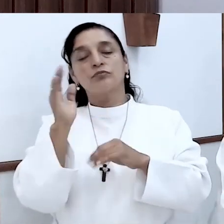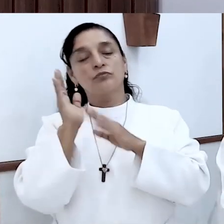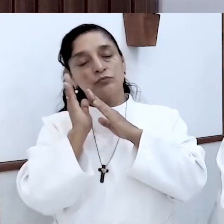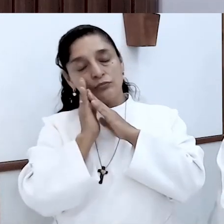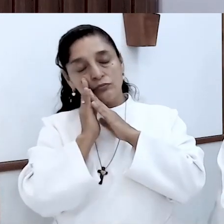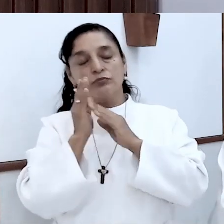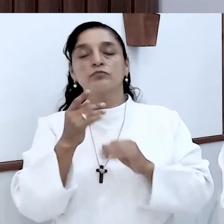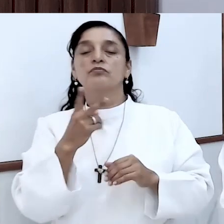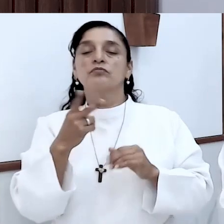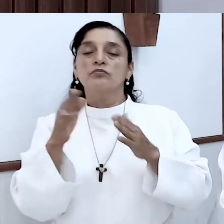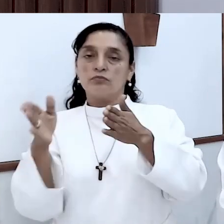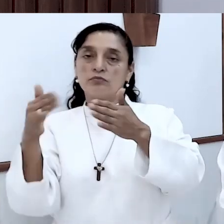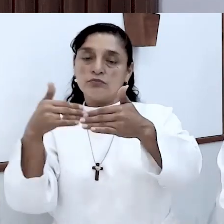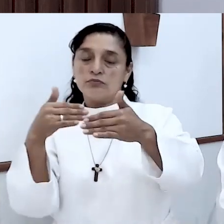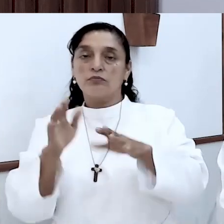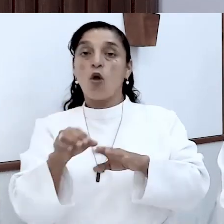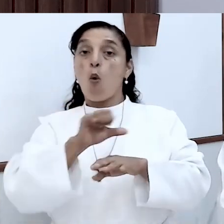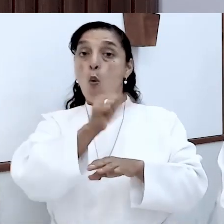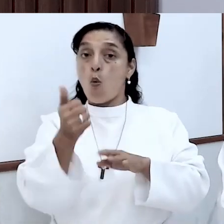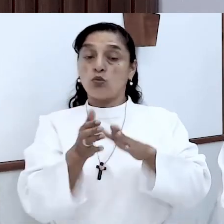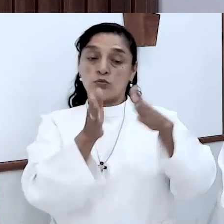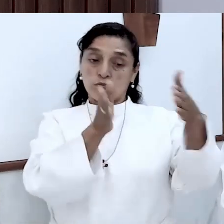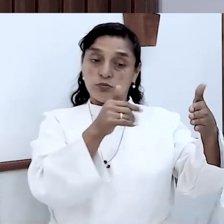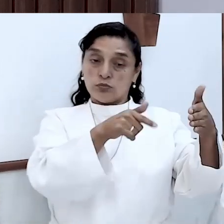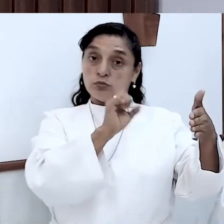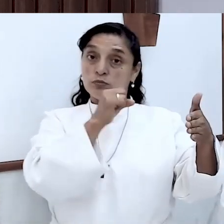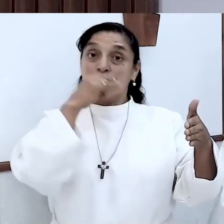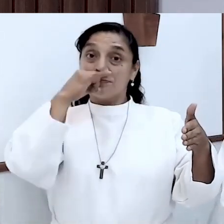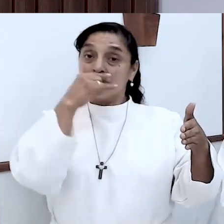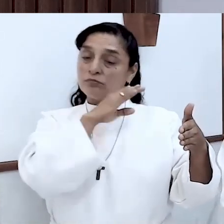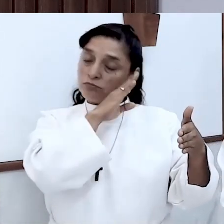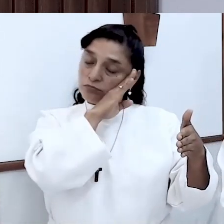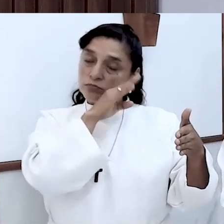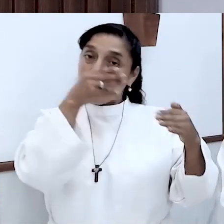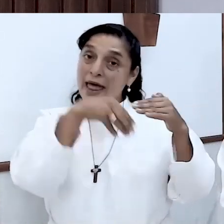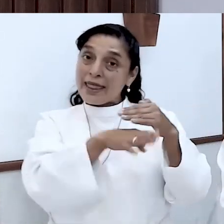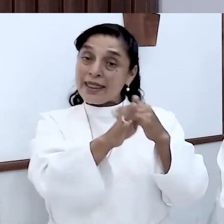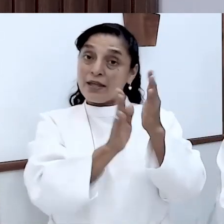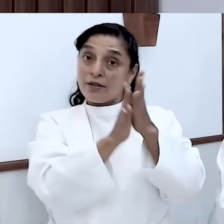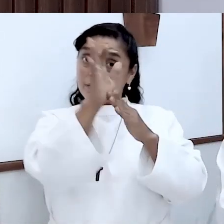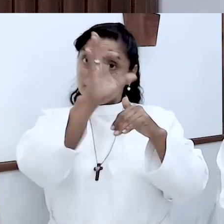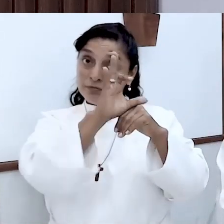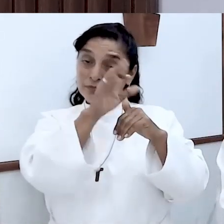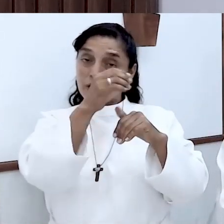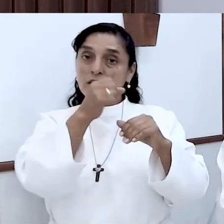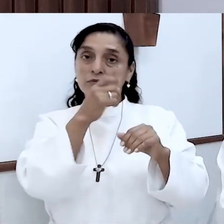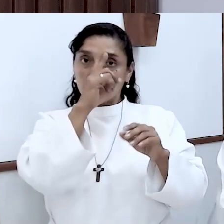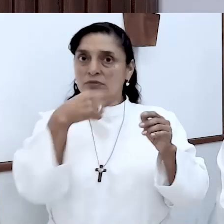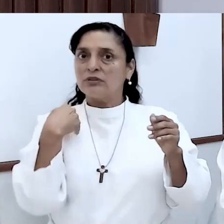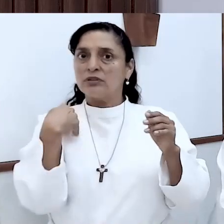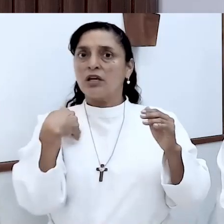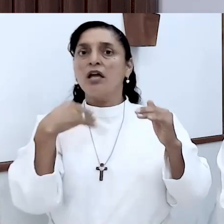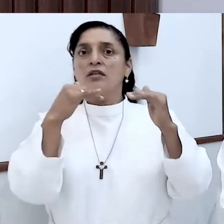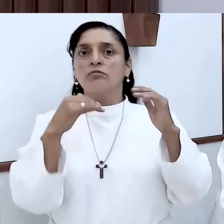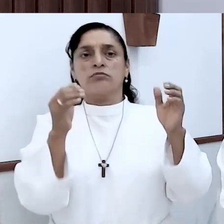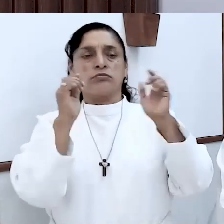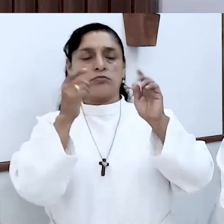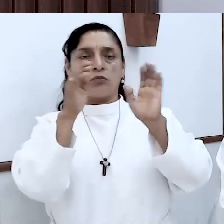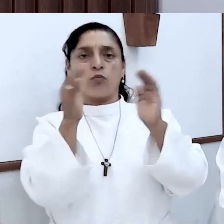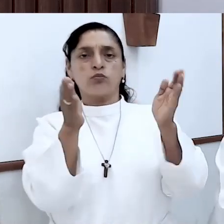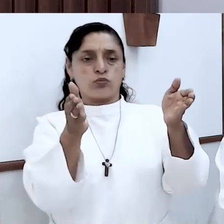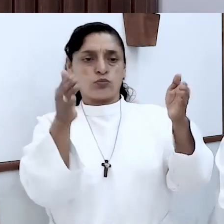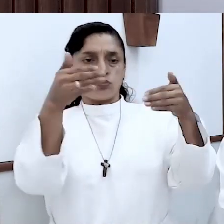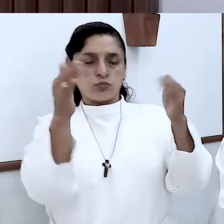en su habitación y Samuel en la suya, dentro del santuario donde se encontraba el arca de Dios,